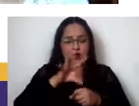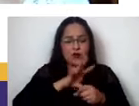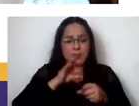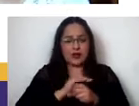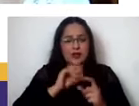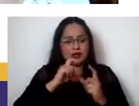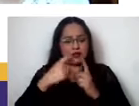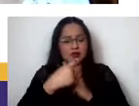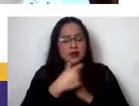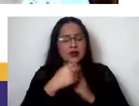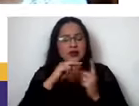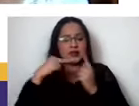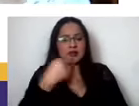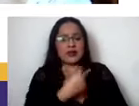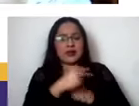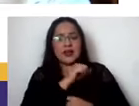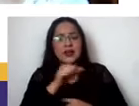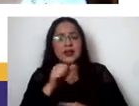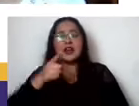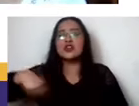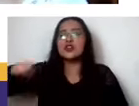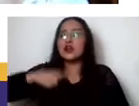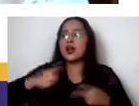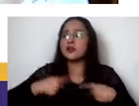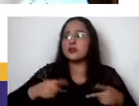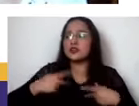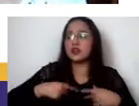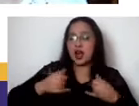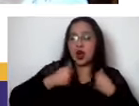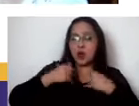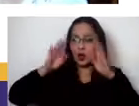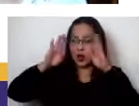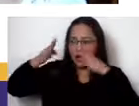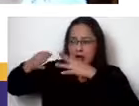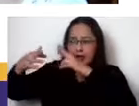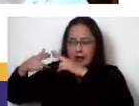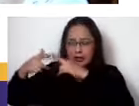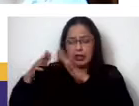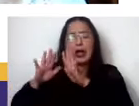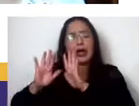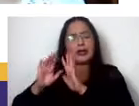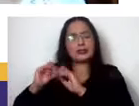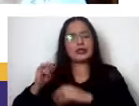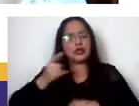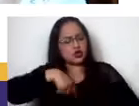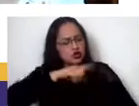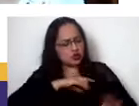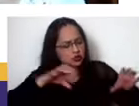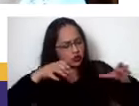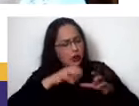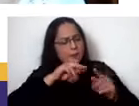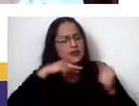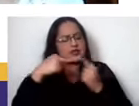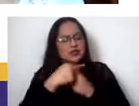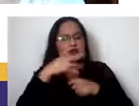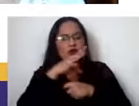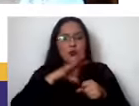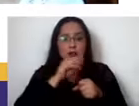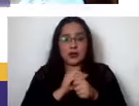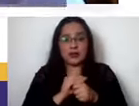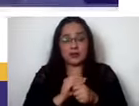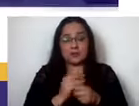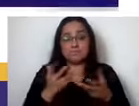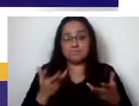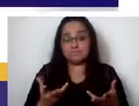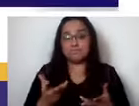dejando el culto a la juventud. Y coincido totalmente contigo. Tenemos en la actual, así